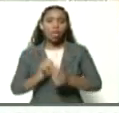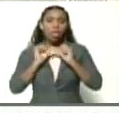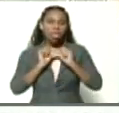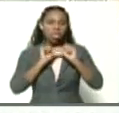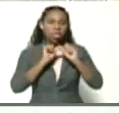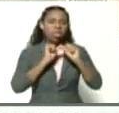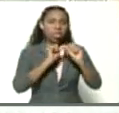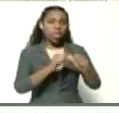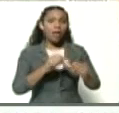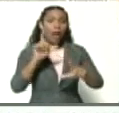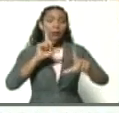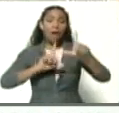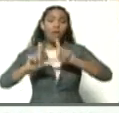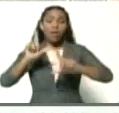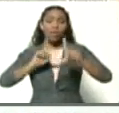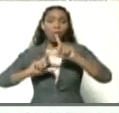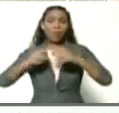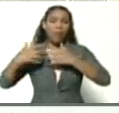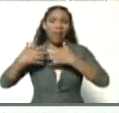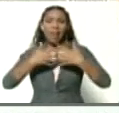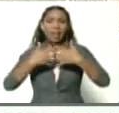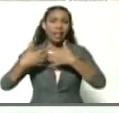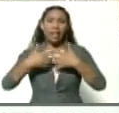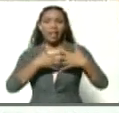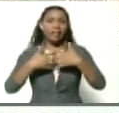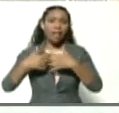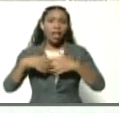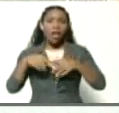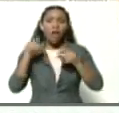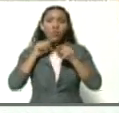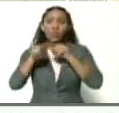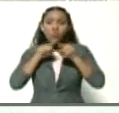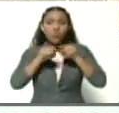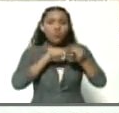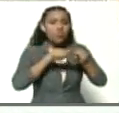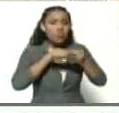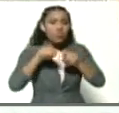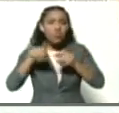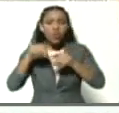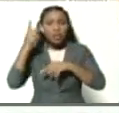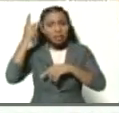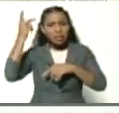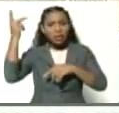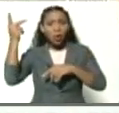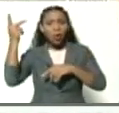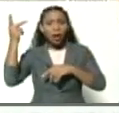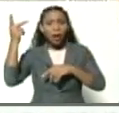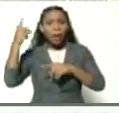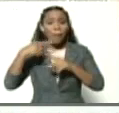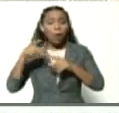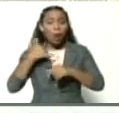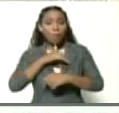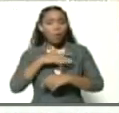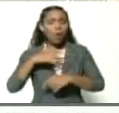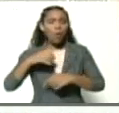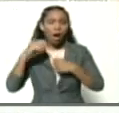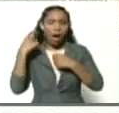Permanentemente tienen laboratorios para la guerra de rumores, de mentiras, la guerra psicológica, pero nuestro pueblo es muy